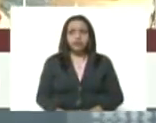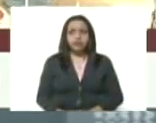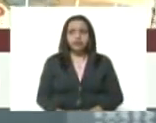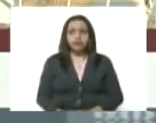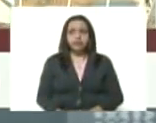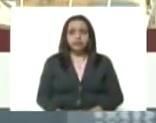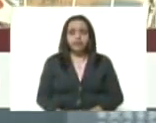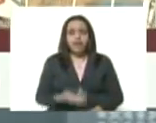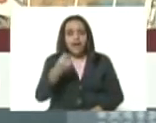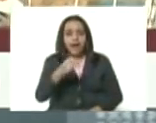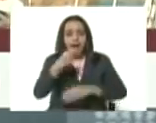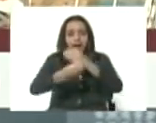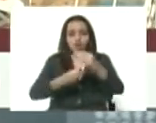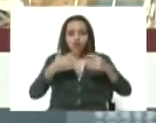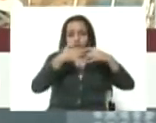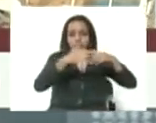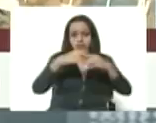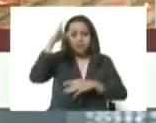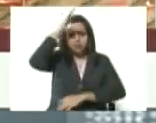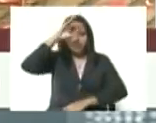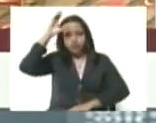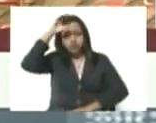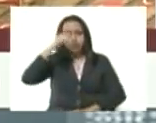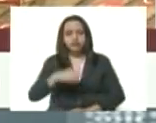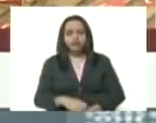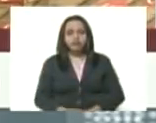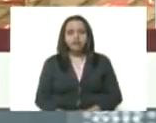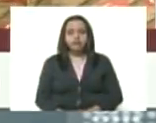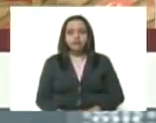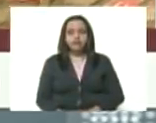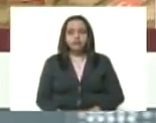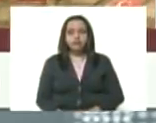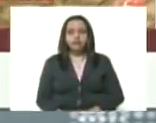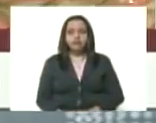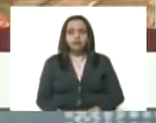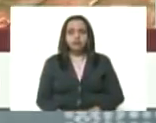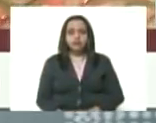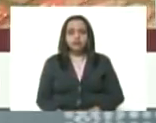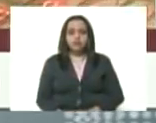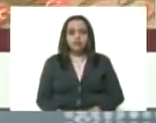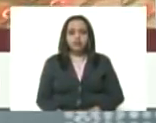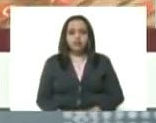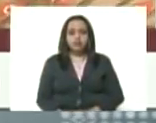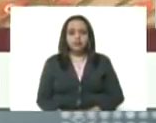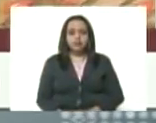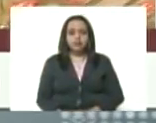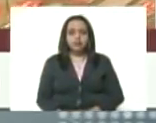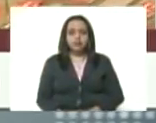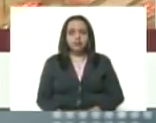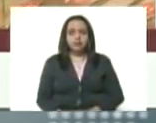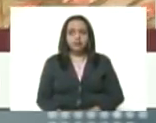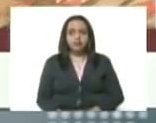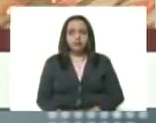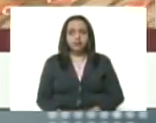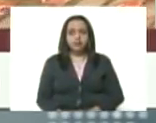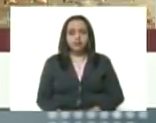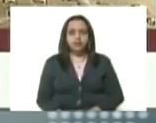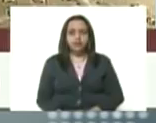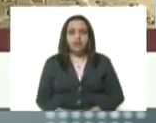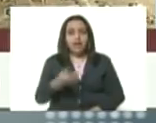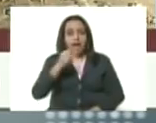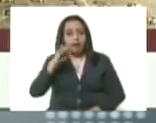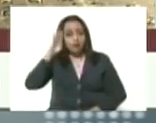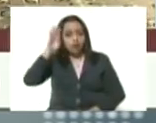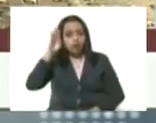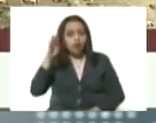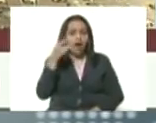industries. Son productos de las industrias turcas. So that in the future we will continue this type of cooperation between our countries. Así